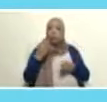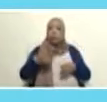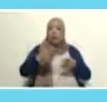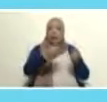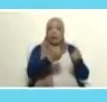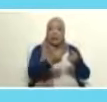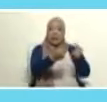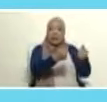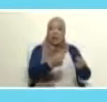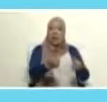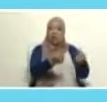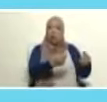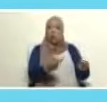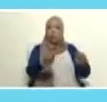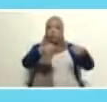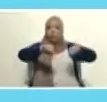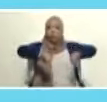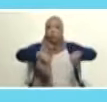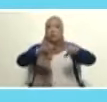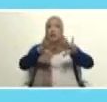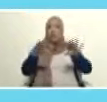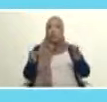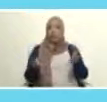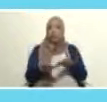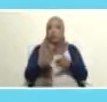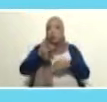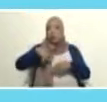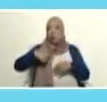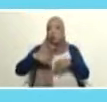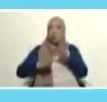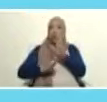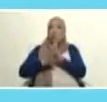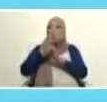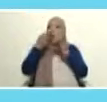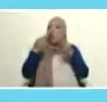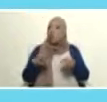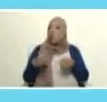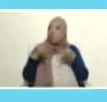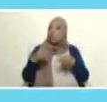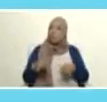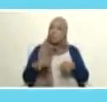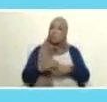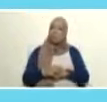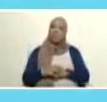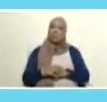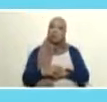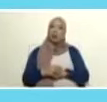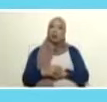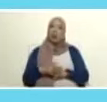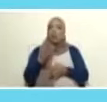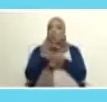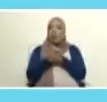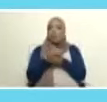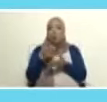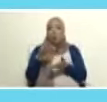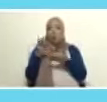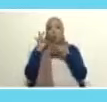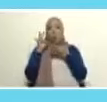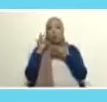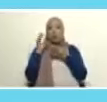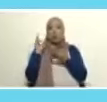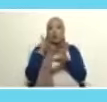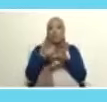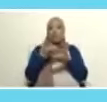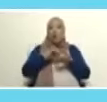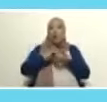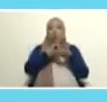tenemos que recuperar los equilibrios del planeta Tierra. Así que Silita me hizo un café que nos llegó de Boconó,